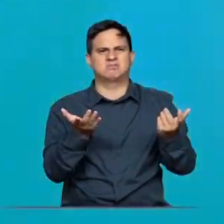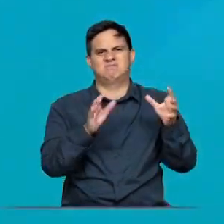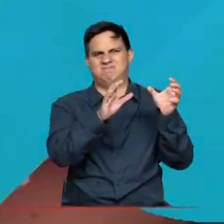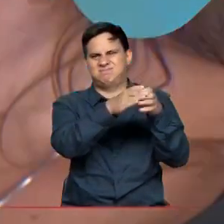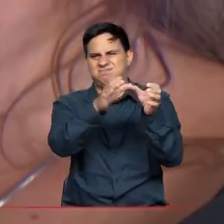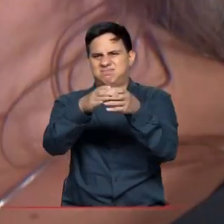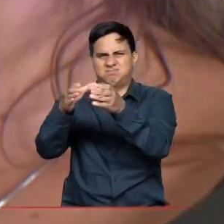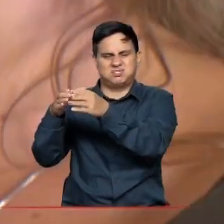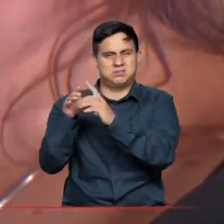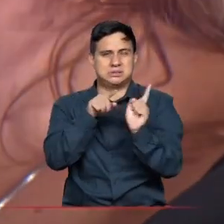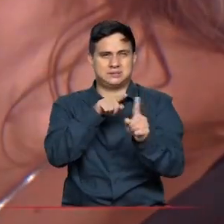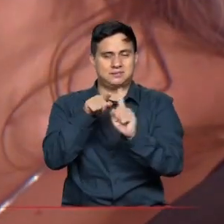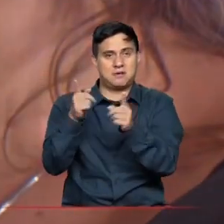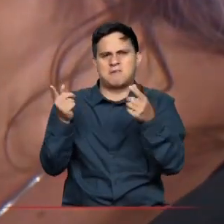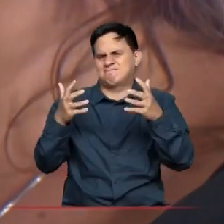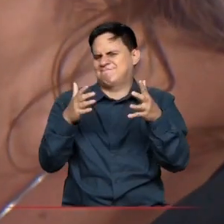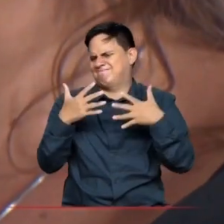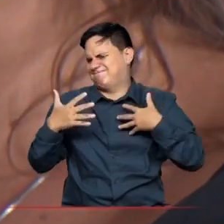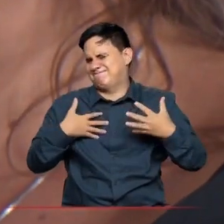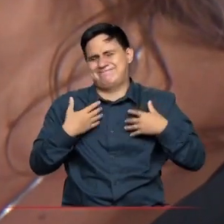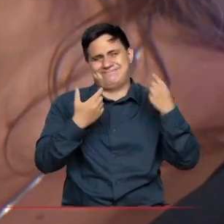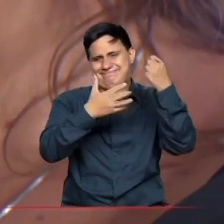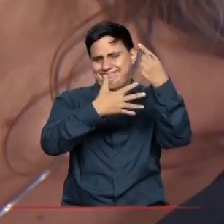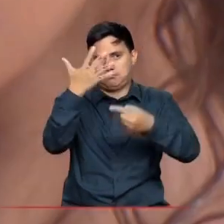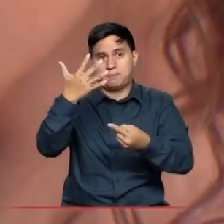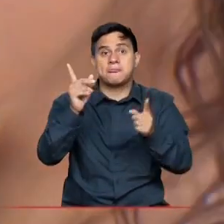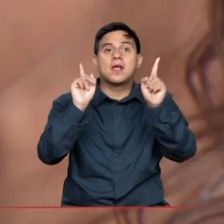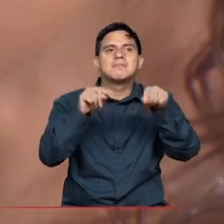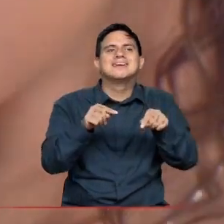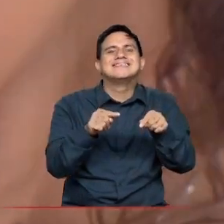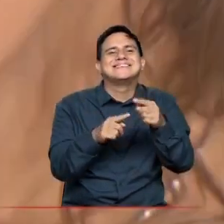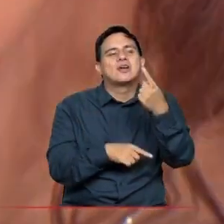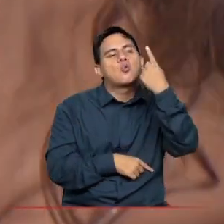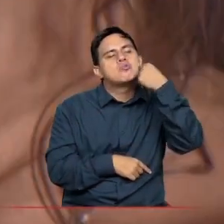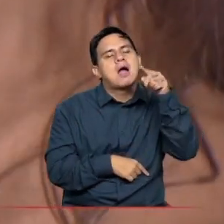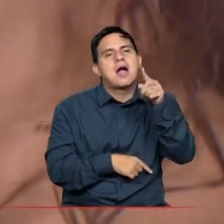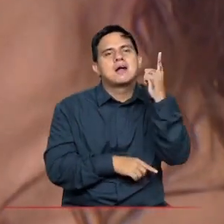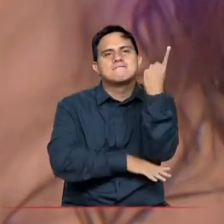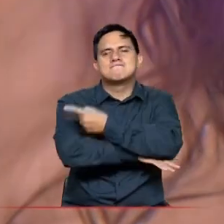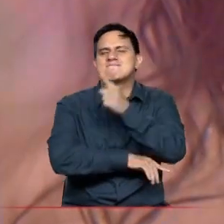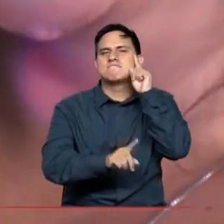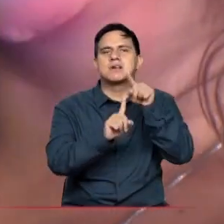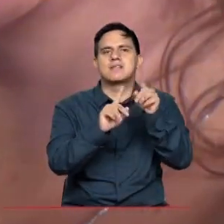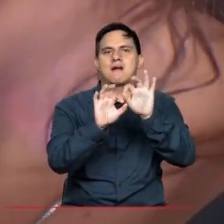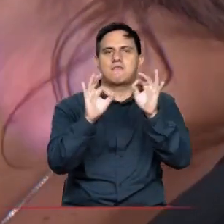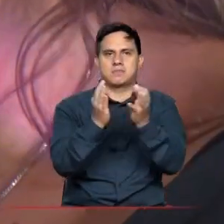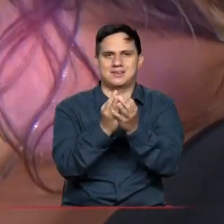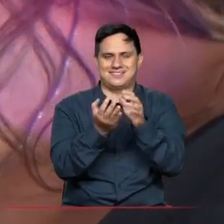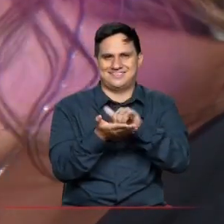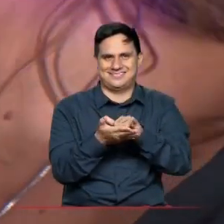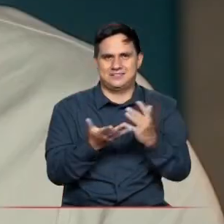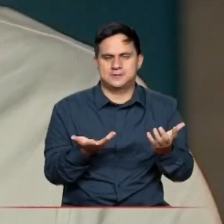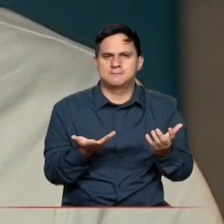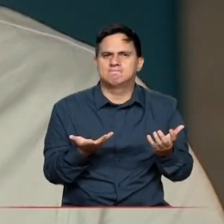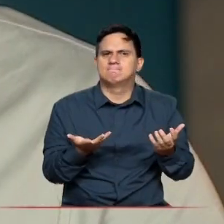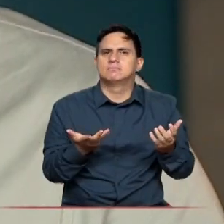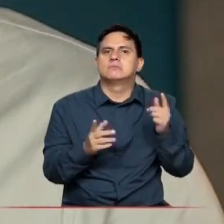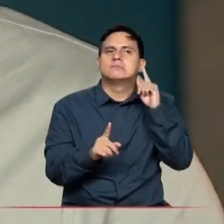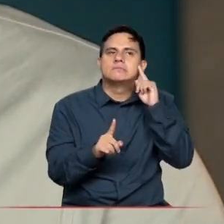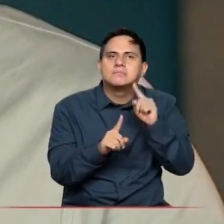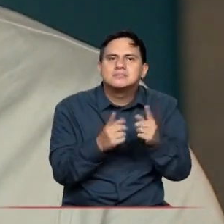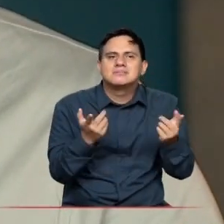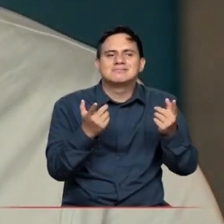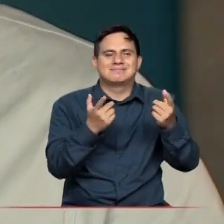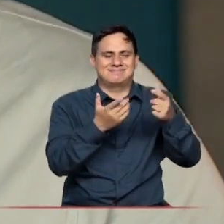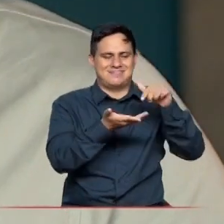de teatros. Vamos a tener un día dedicado a la familia, donde vamos a hablar de la familia, de esos temas que se tocan en familia. Vamos a tener un día dedicado a la